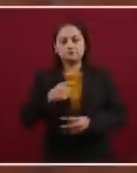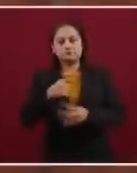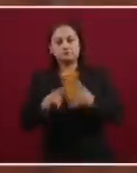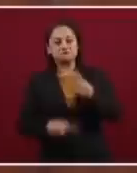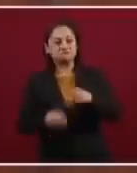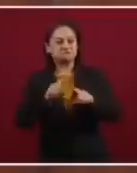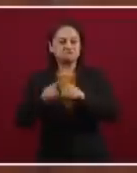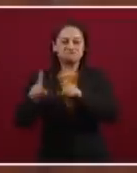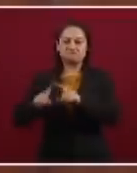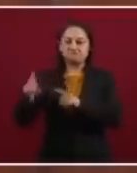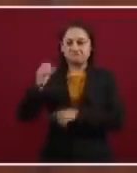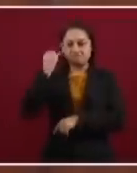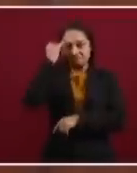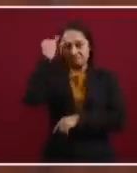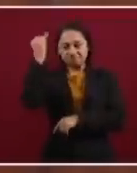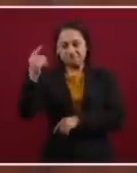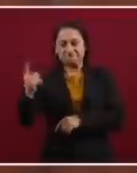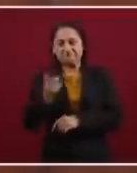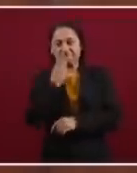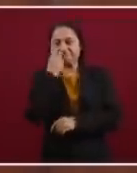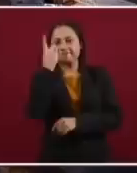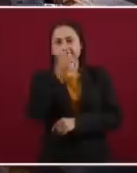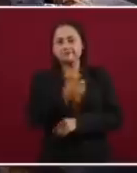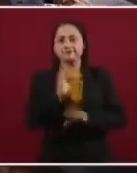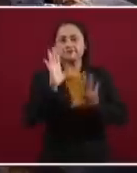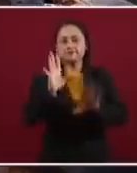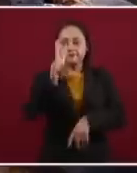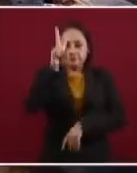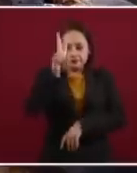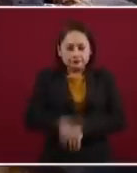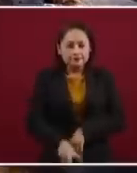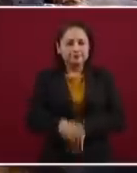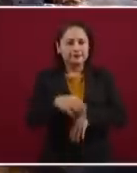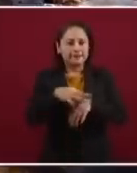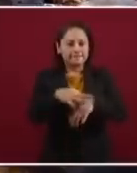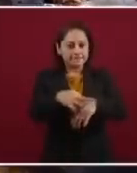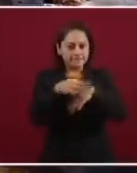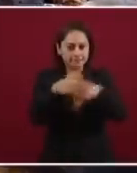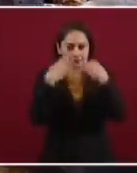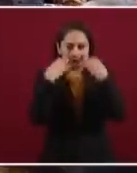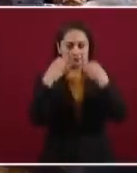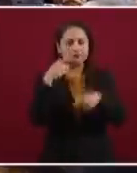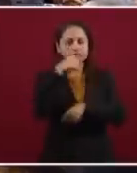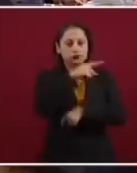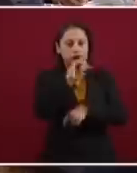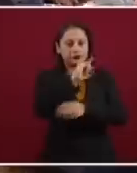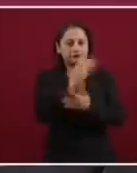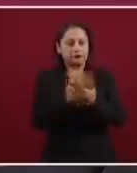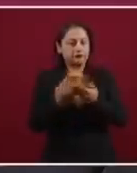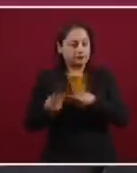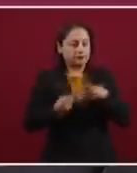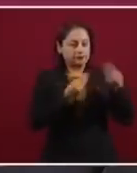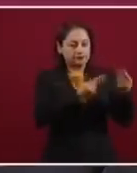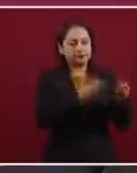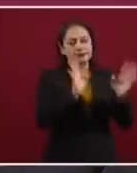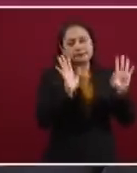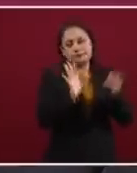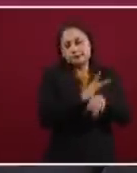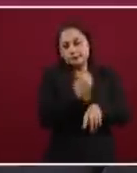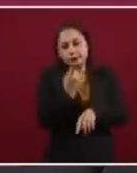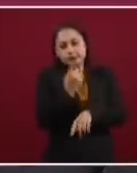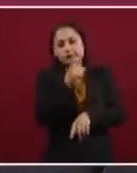confisque cuál es el caso real que usted tiene el reporte real que usted tiene porque luego ya ve que los reporteros genuinos